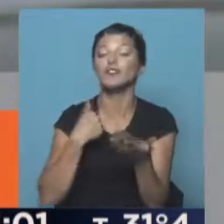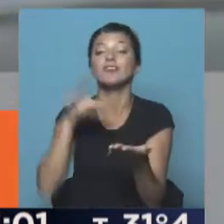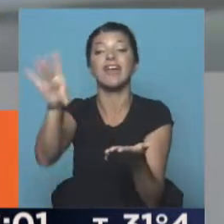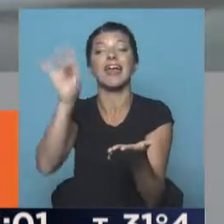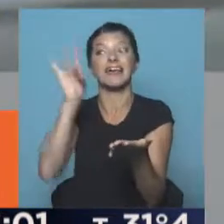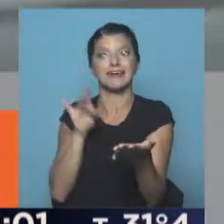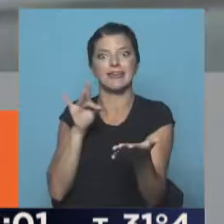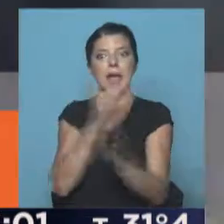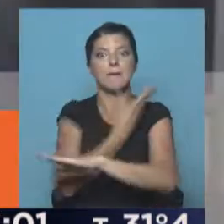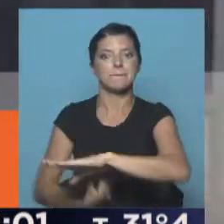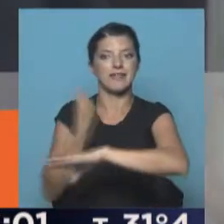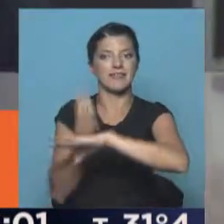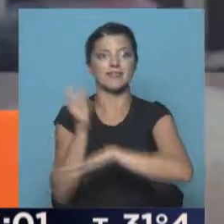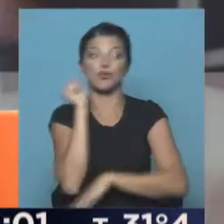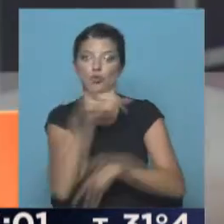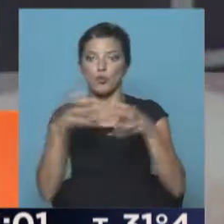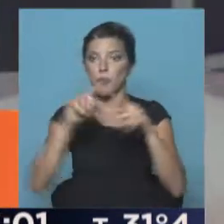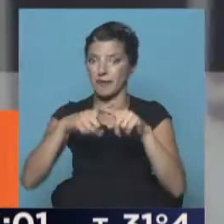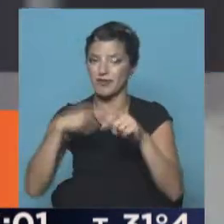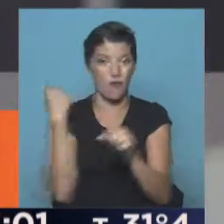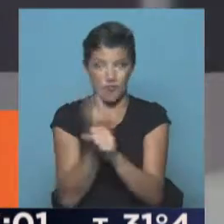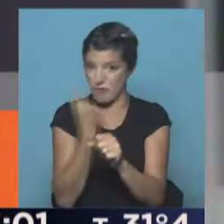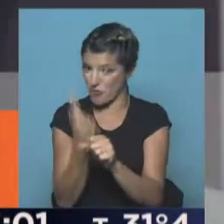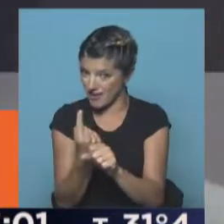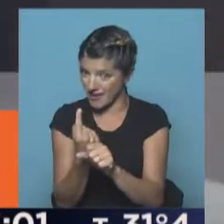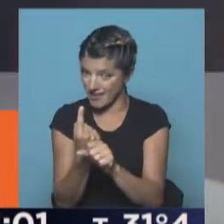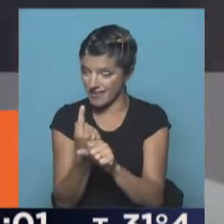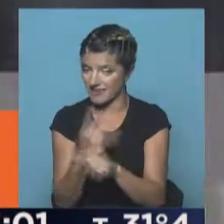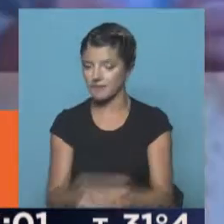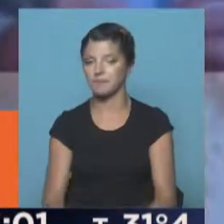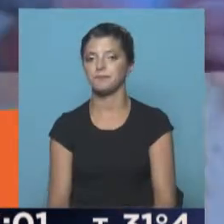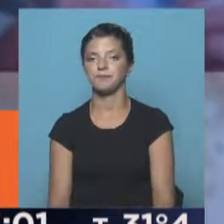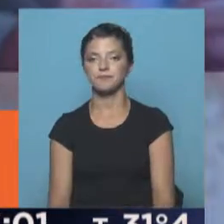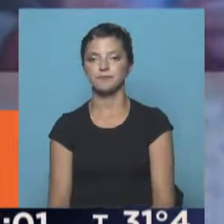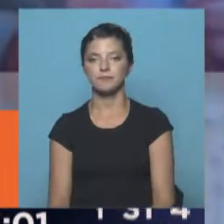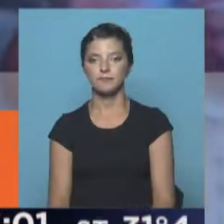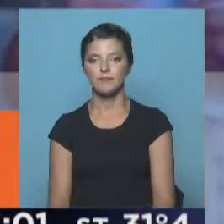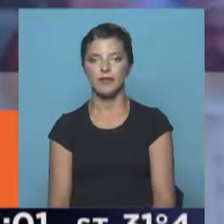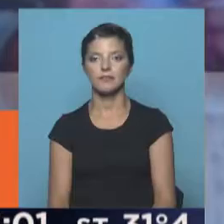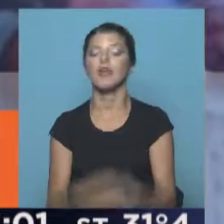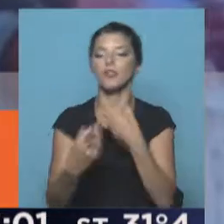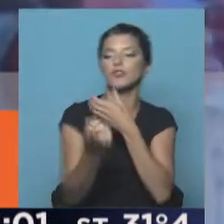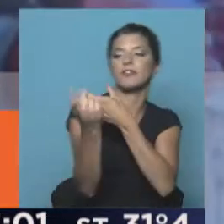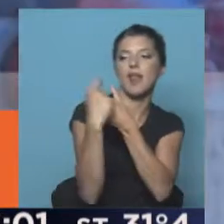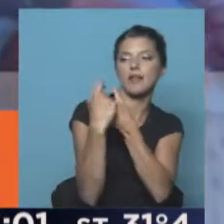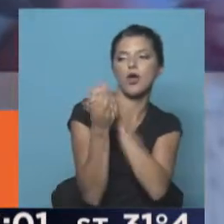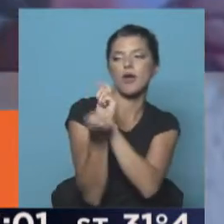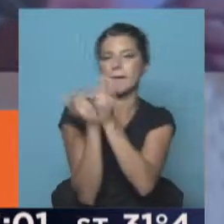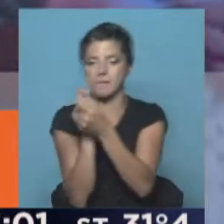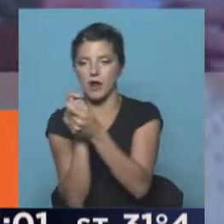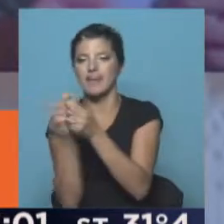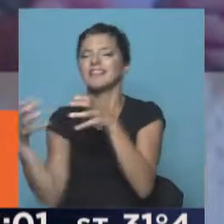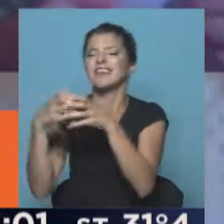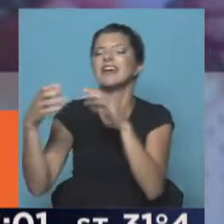a Pierluigi Bersani, que fue su candidato, tuvieron que cambiar de aliados, abandonar al centroizquierda y